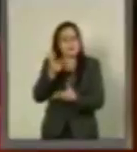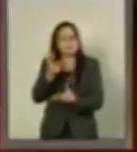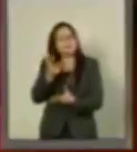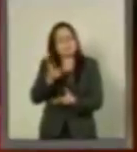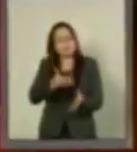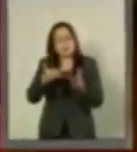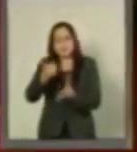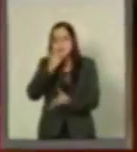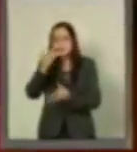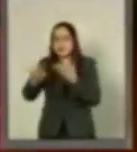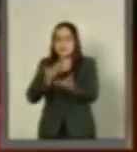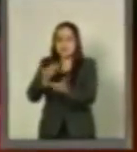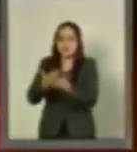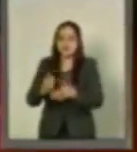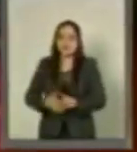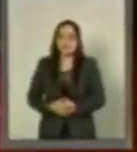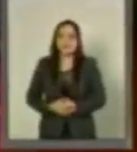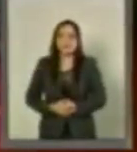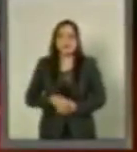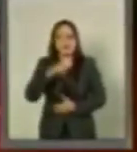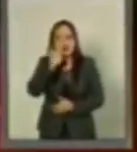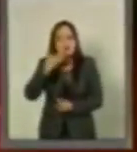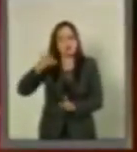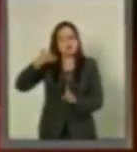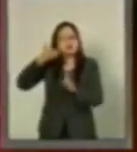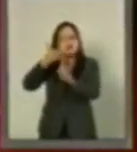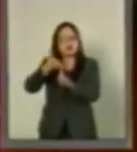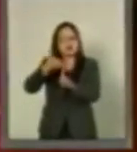Y trataré de centrarme